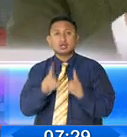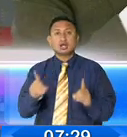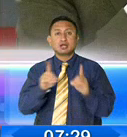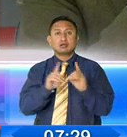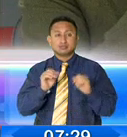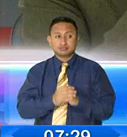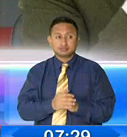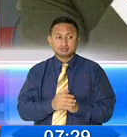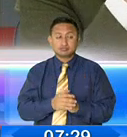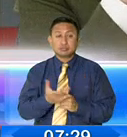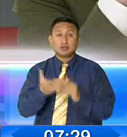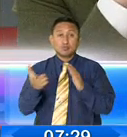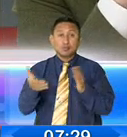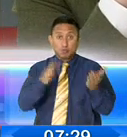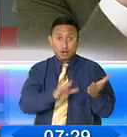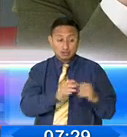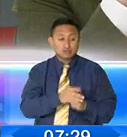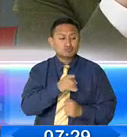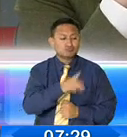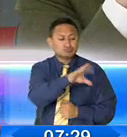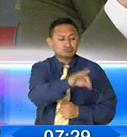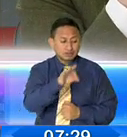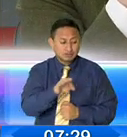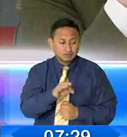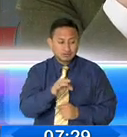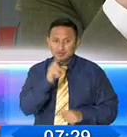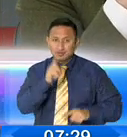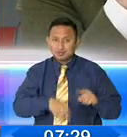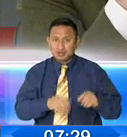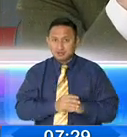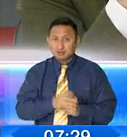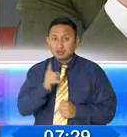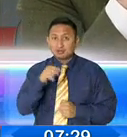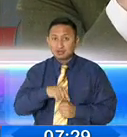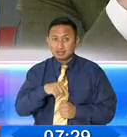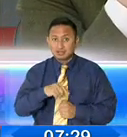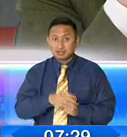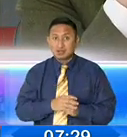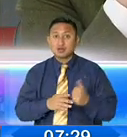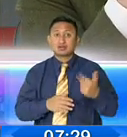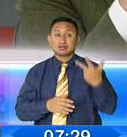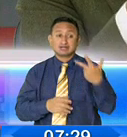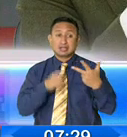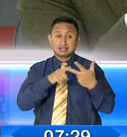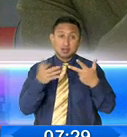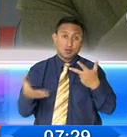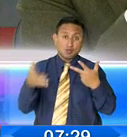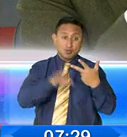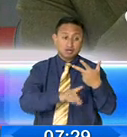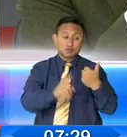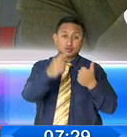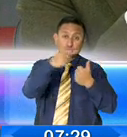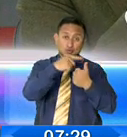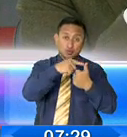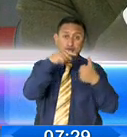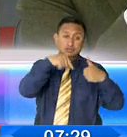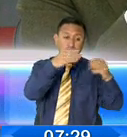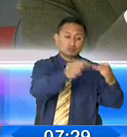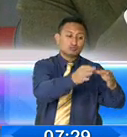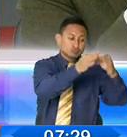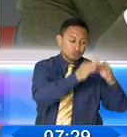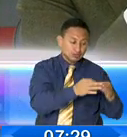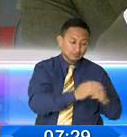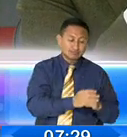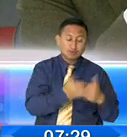a nuestros muertos. Tan solo uno de cada tres muertos en exceso en el país son clasificados. En estos momentos, entre